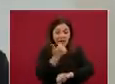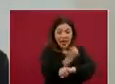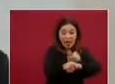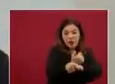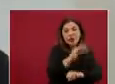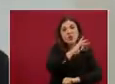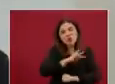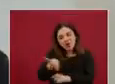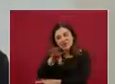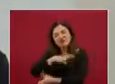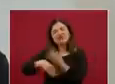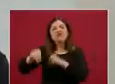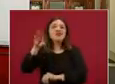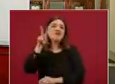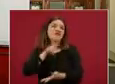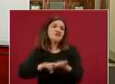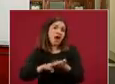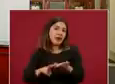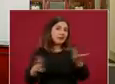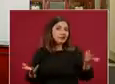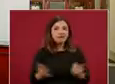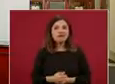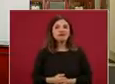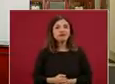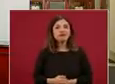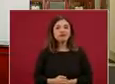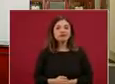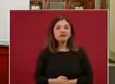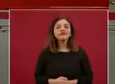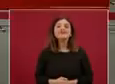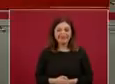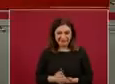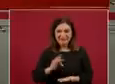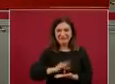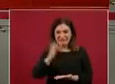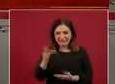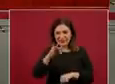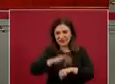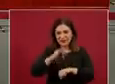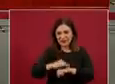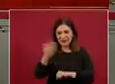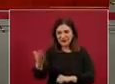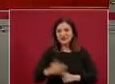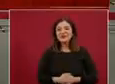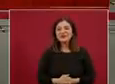amarillo también puedan en su momento lograr el verde. Gracias, doctora Lumía.